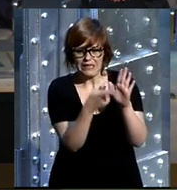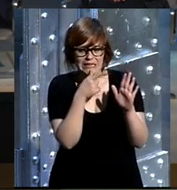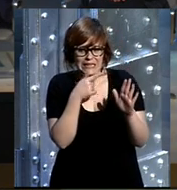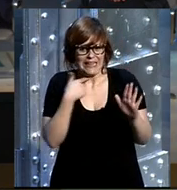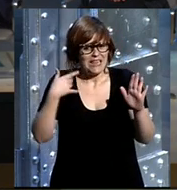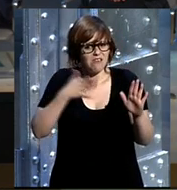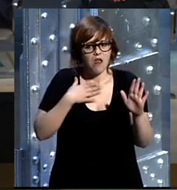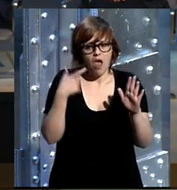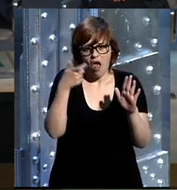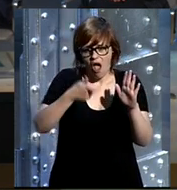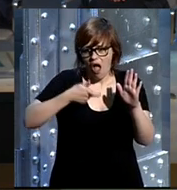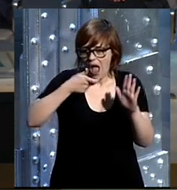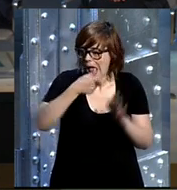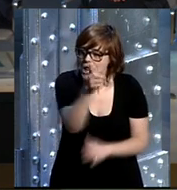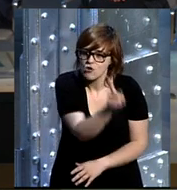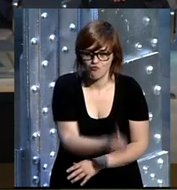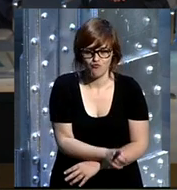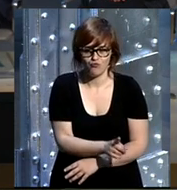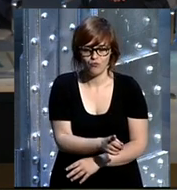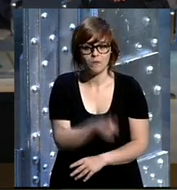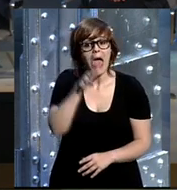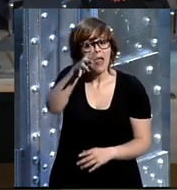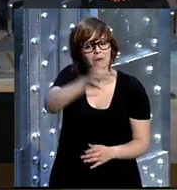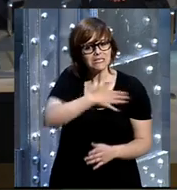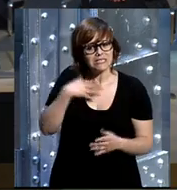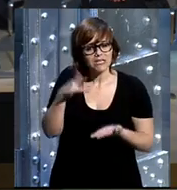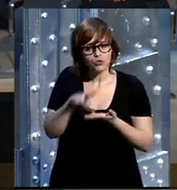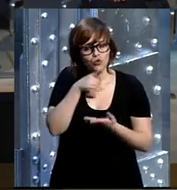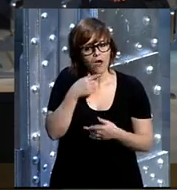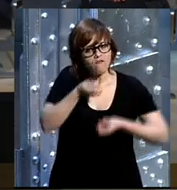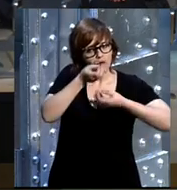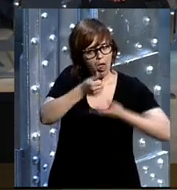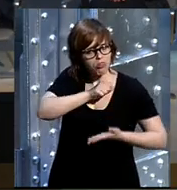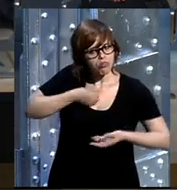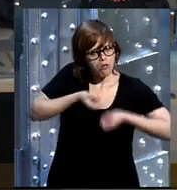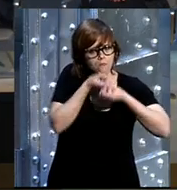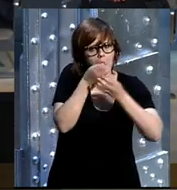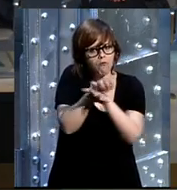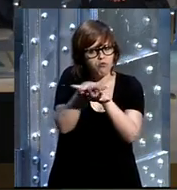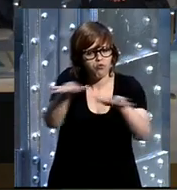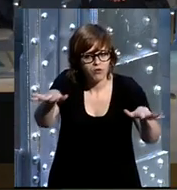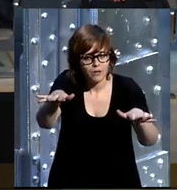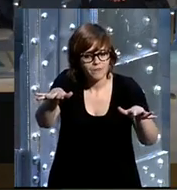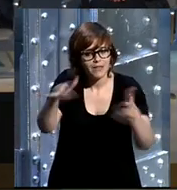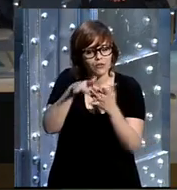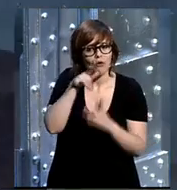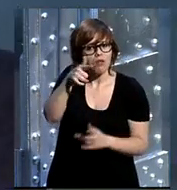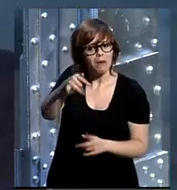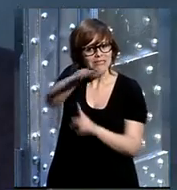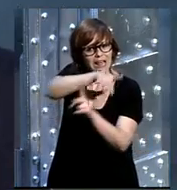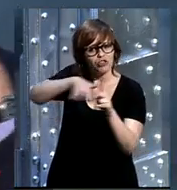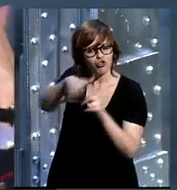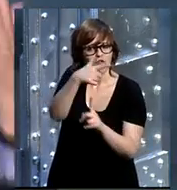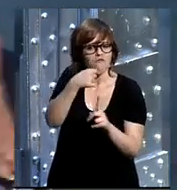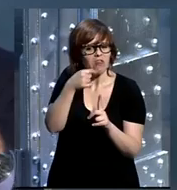que quieren que llegue a los demás llegue y además quieren estar conectados permanentemente con el entorno y no tener que conectarse y